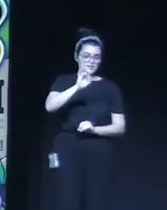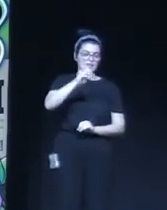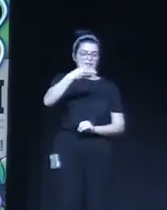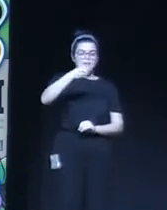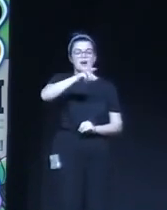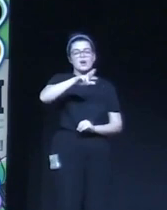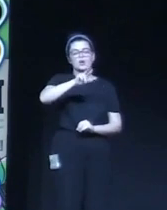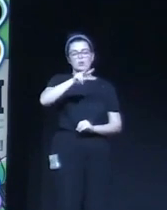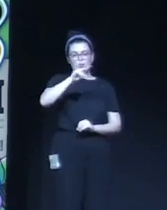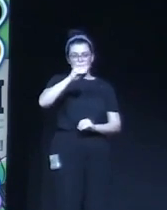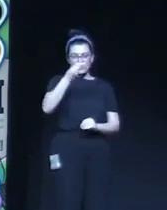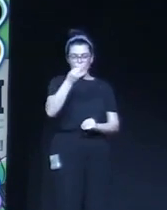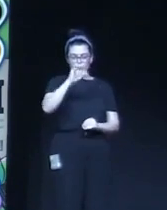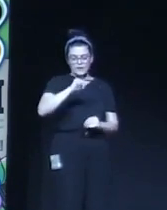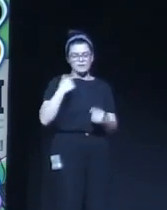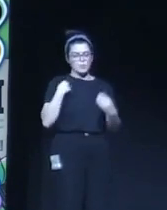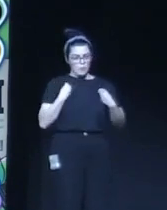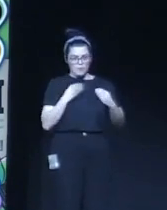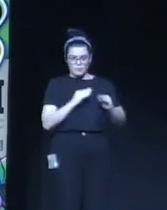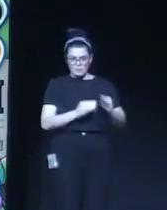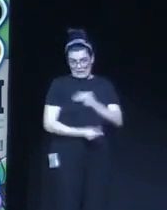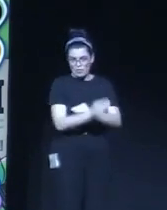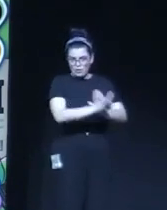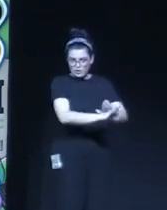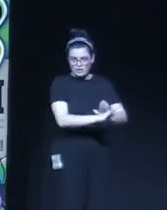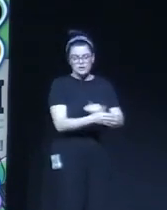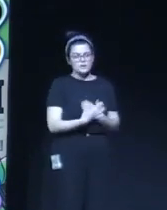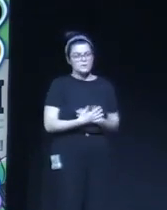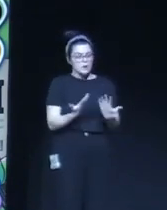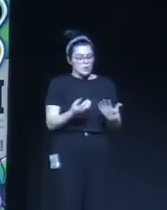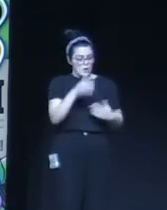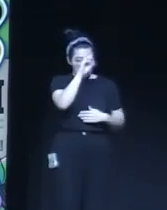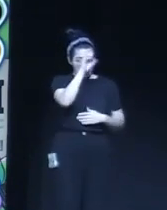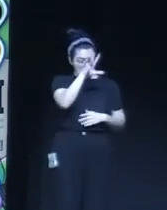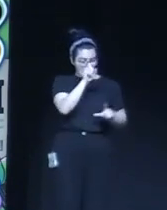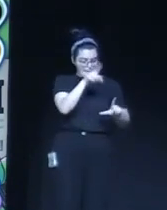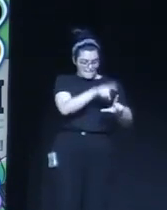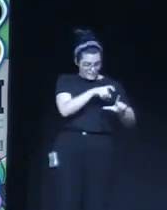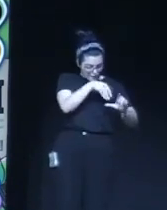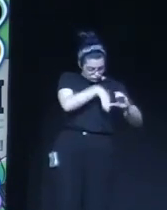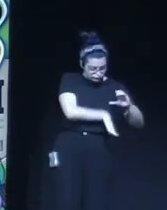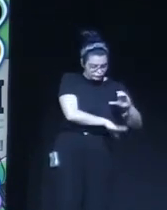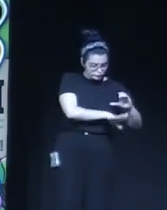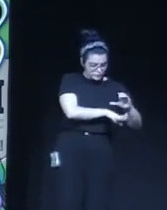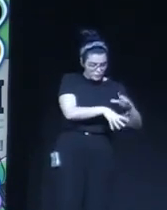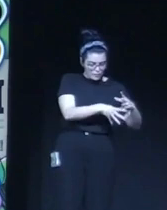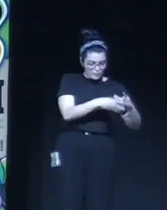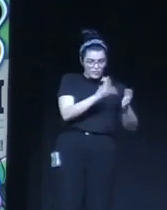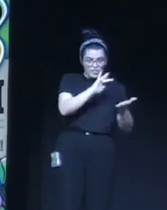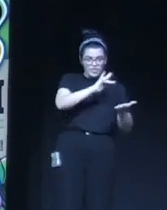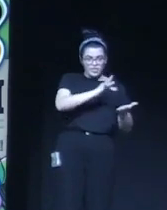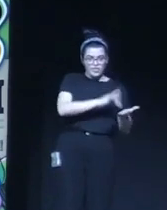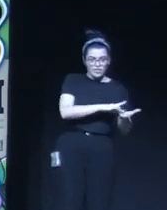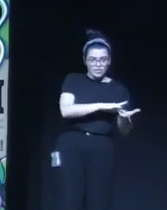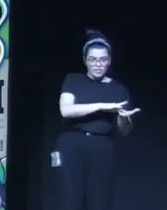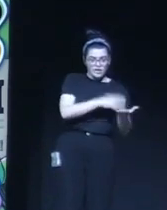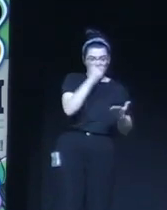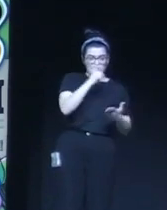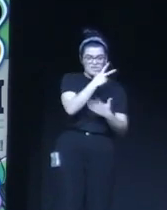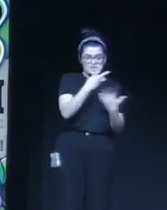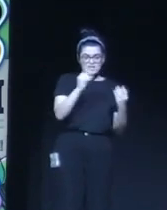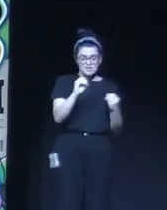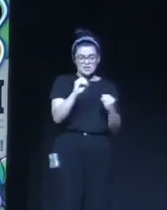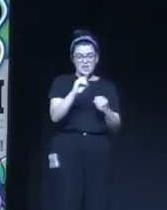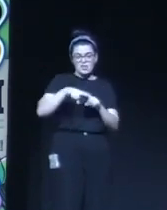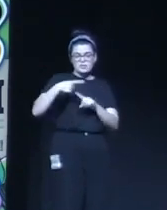Y me dice, cuando ya las minas se agotan, en los 70 nos ponen la refinería.